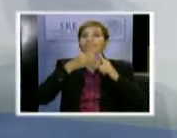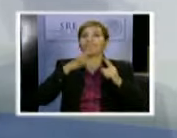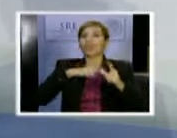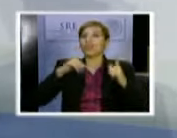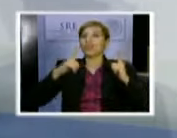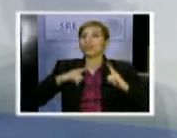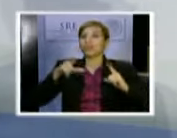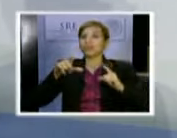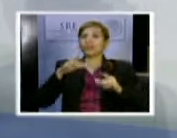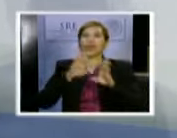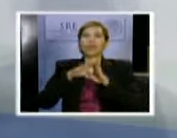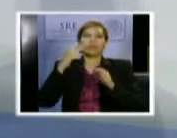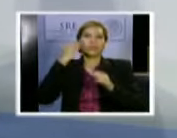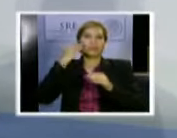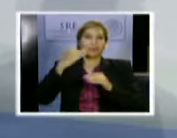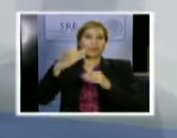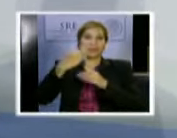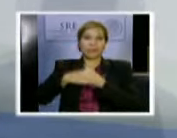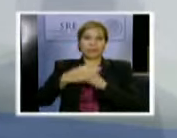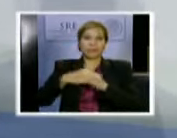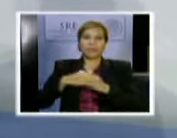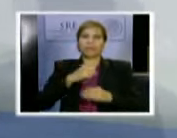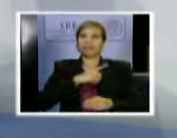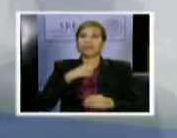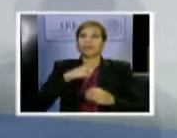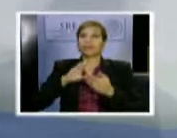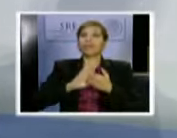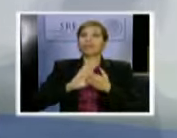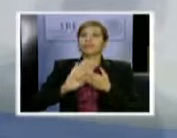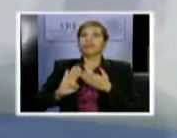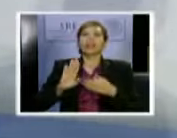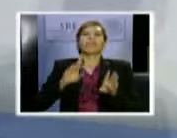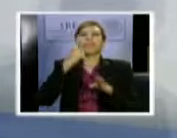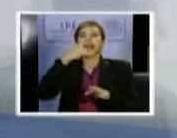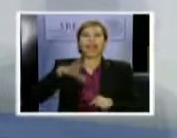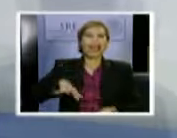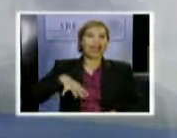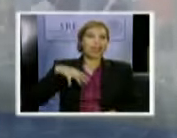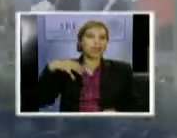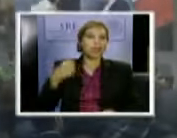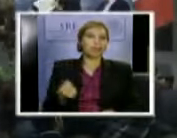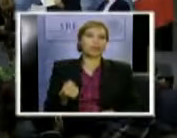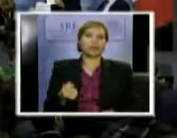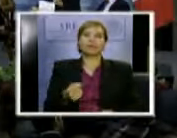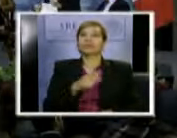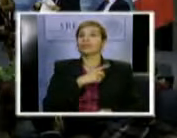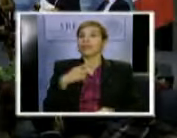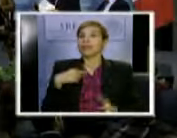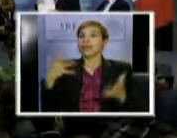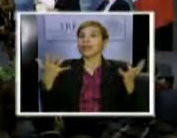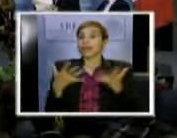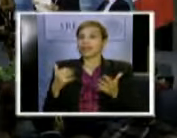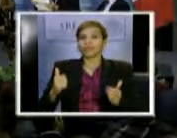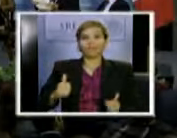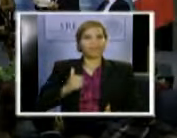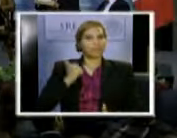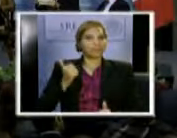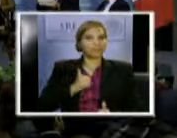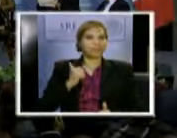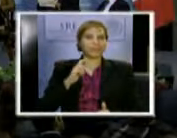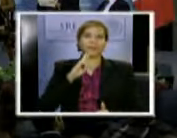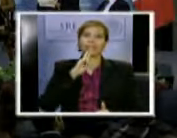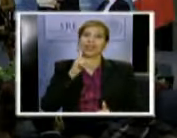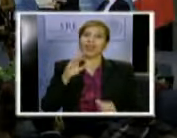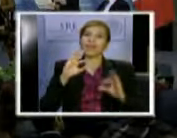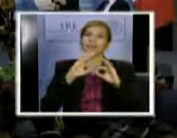temporal, y evitar que haya abusos y ciertamente hacer que aprovechen de la